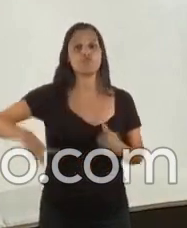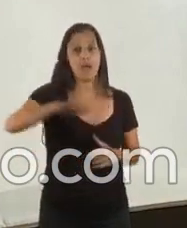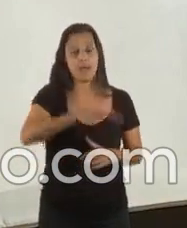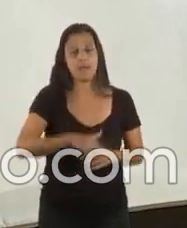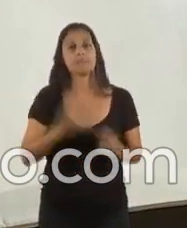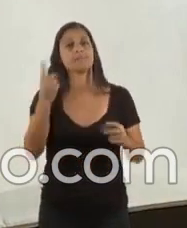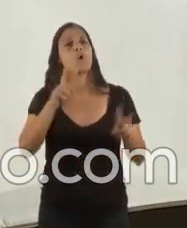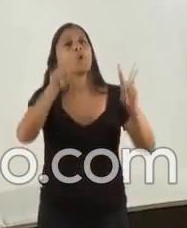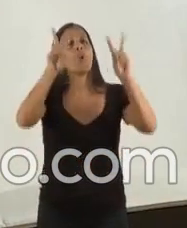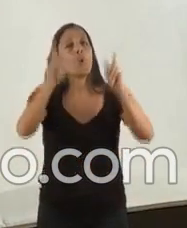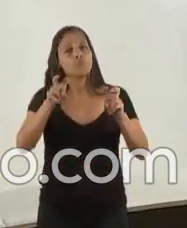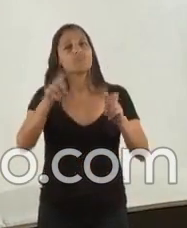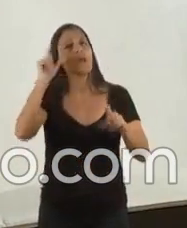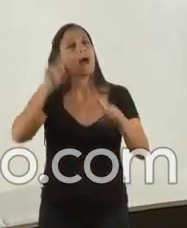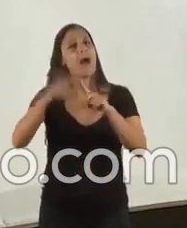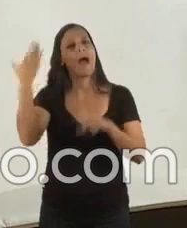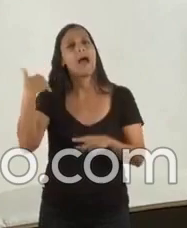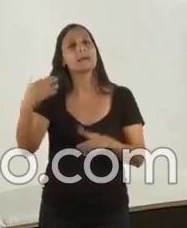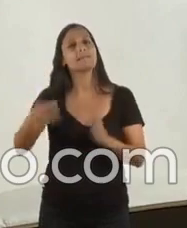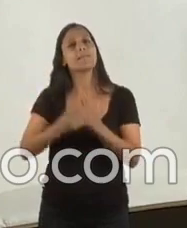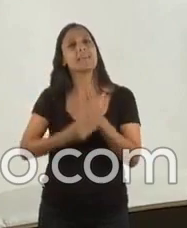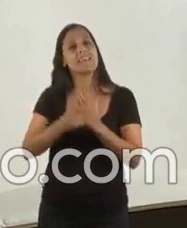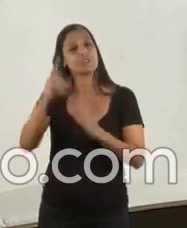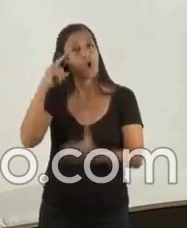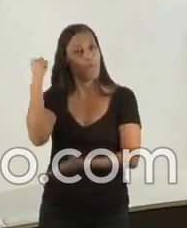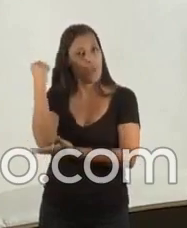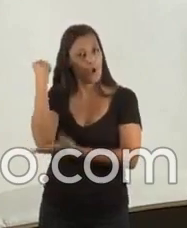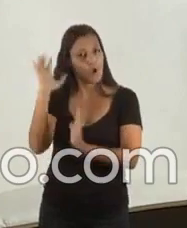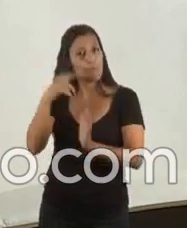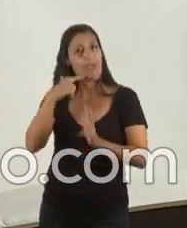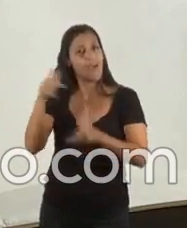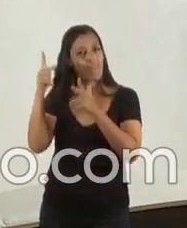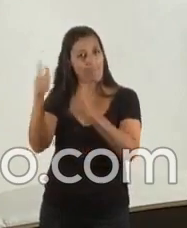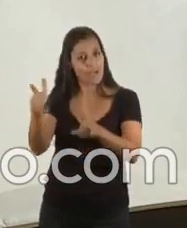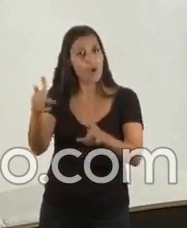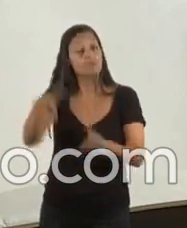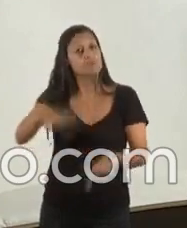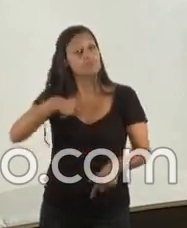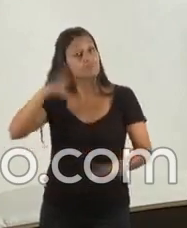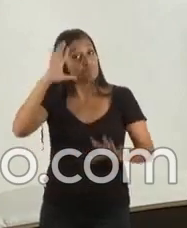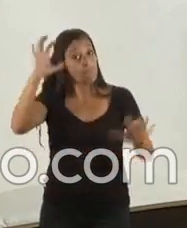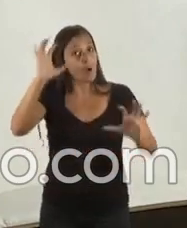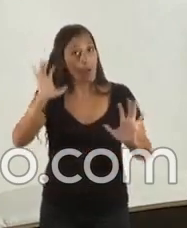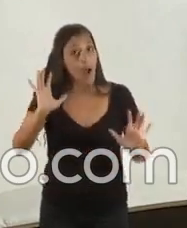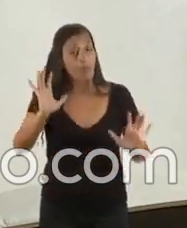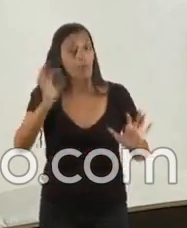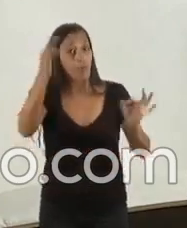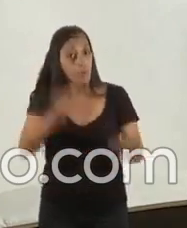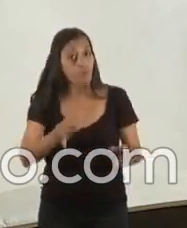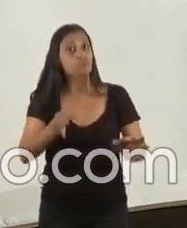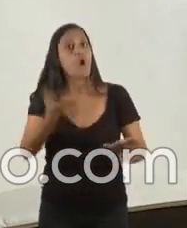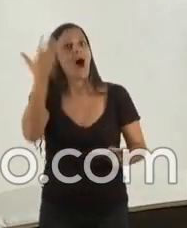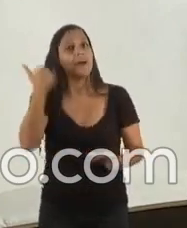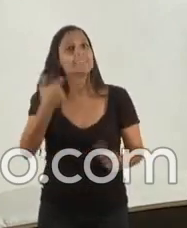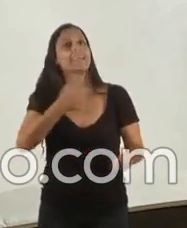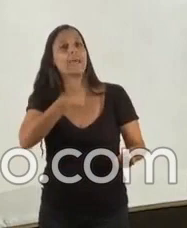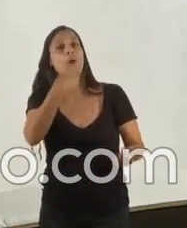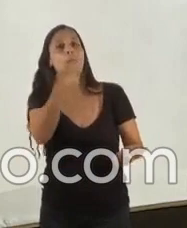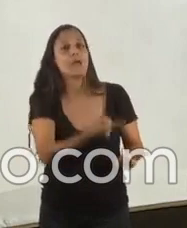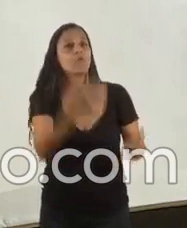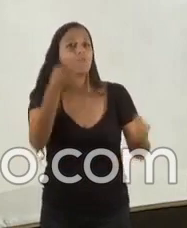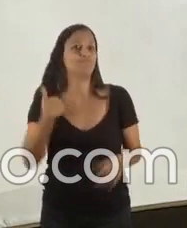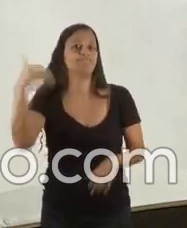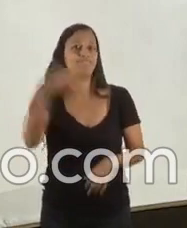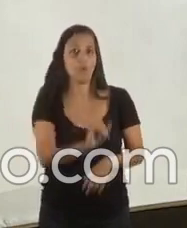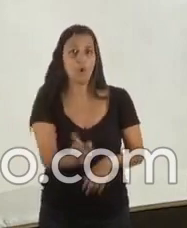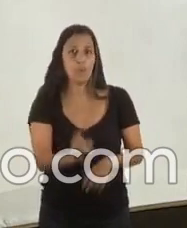justamente planteó un ex ministro de economía y que me vino a la mente porque era la pregunta que quería hacer ayer que no no